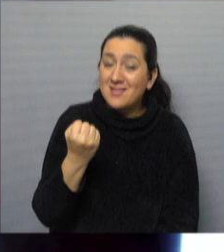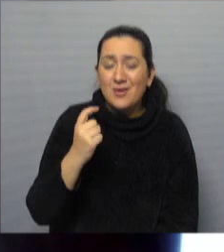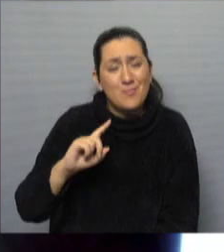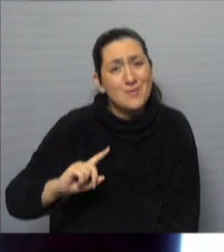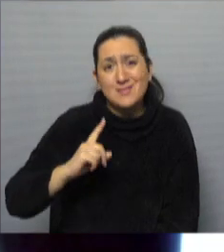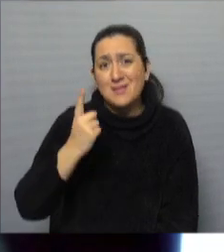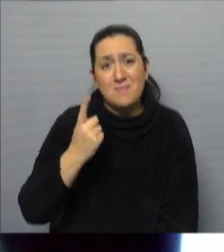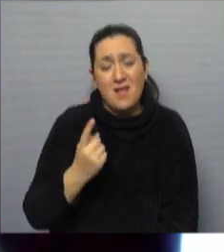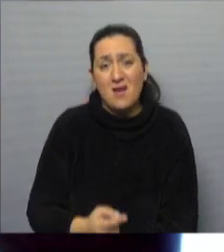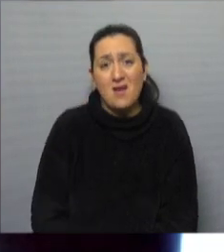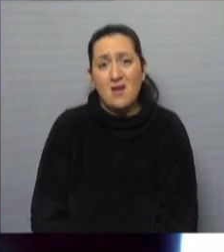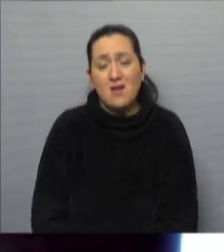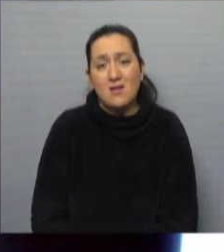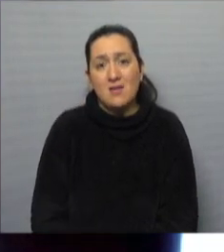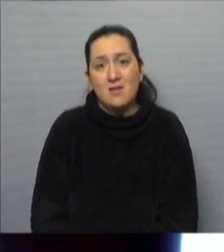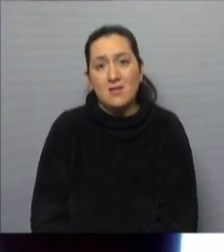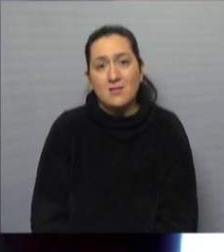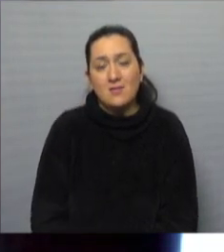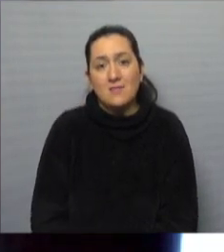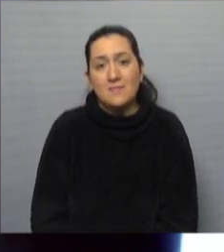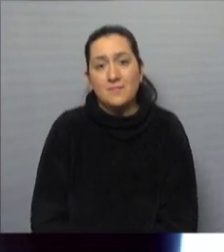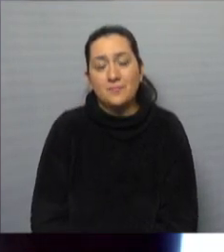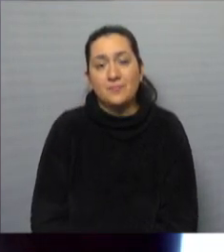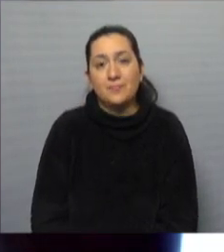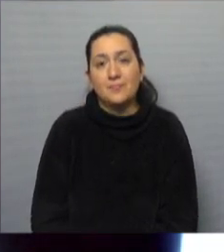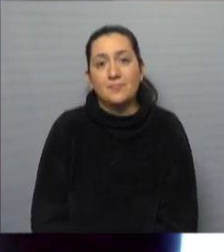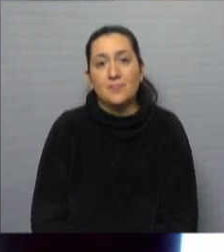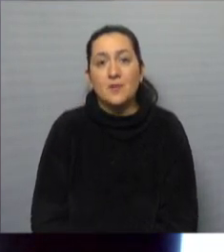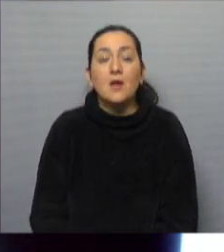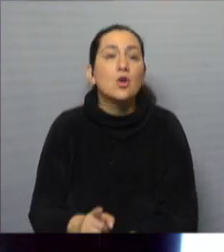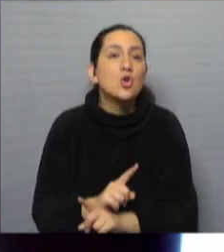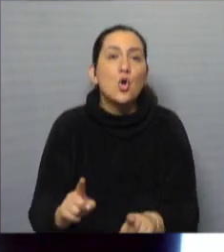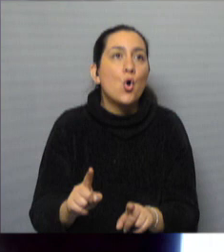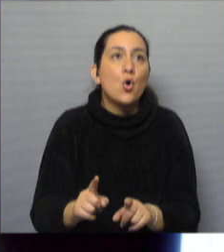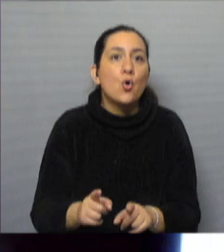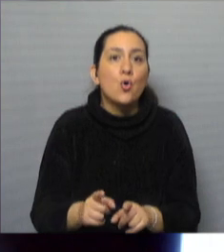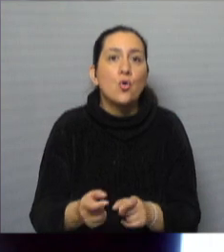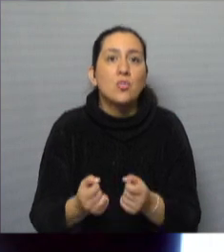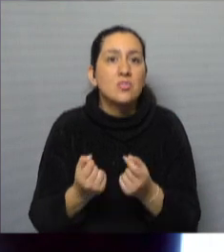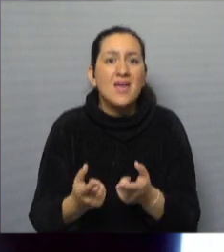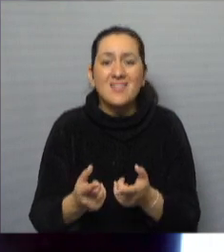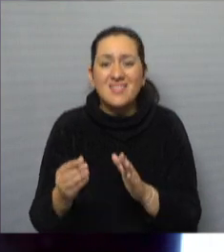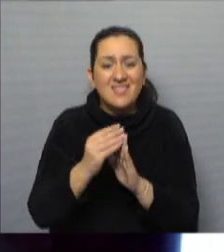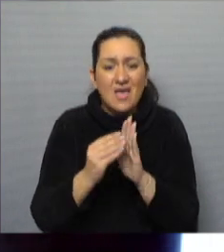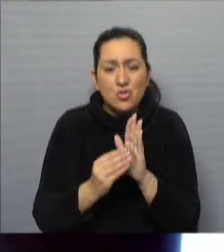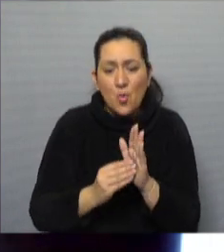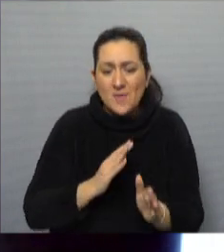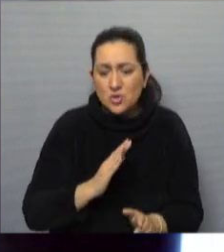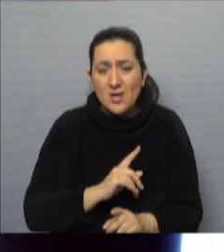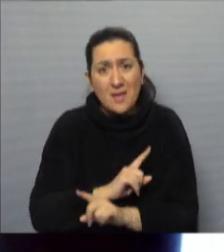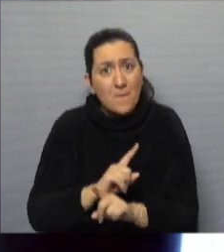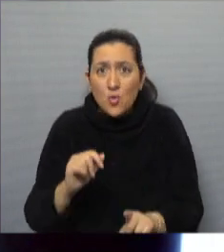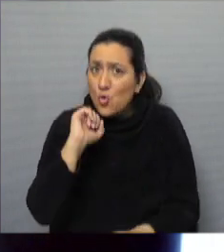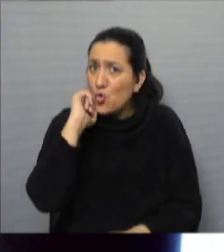a tener en cuenta en estos casos es justamente no entregar ningún dato personal ninguna contraseña